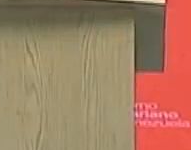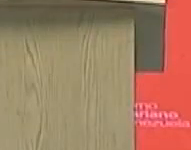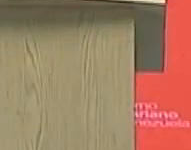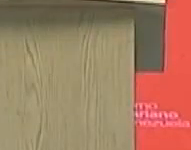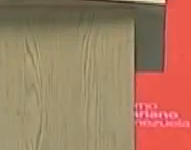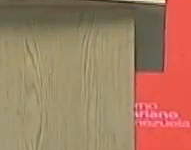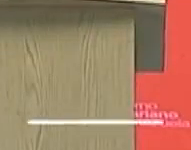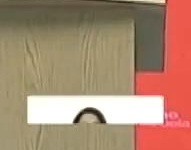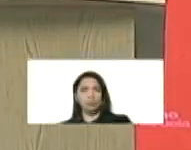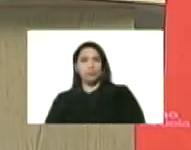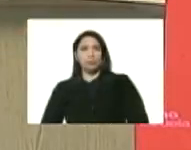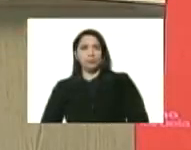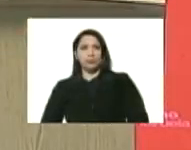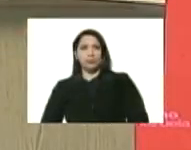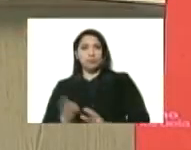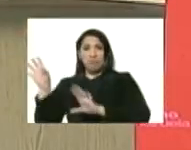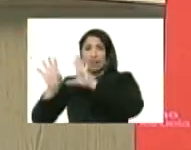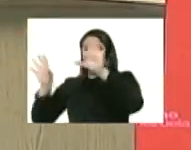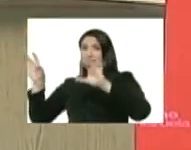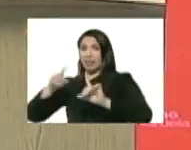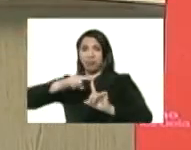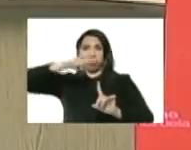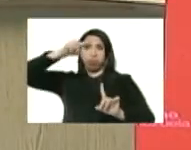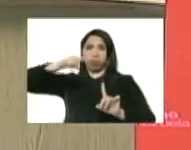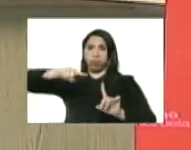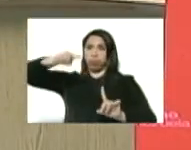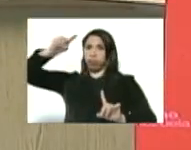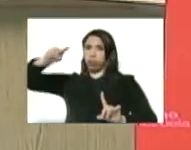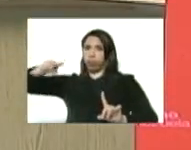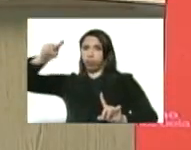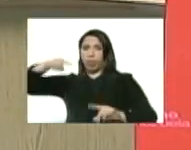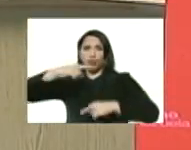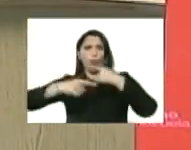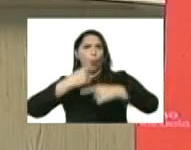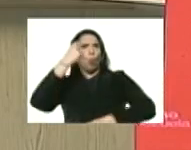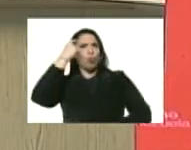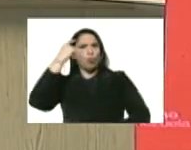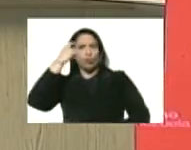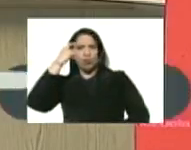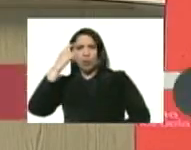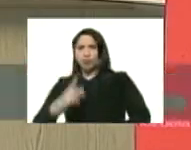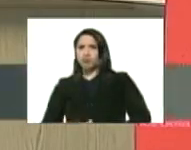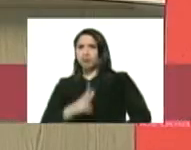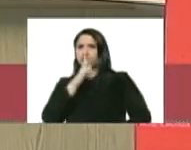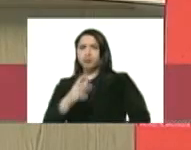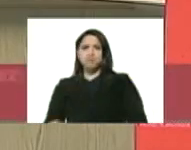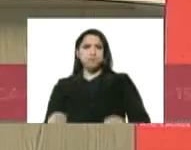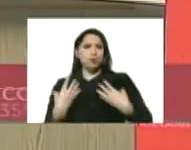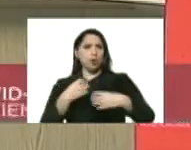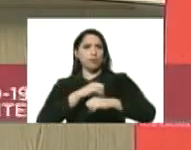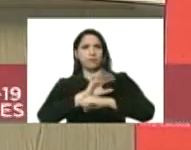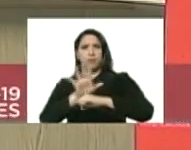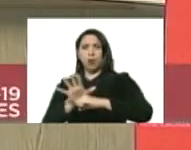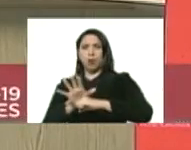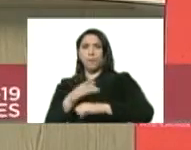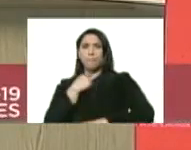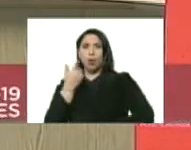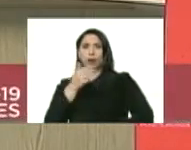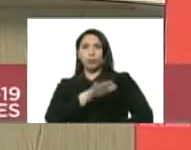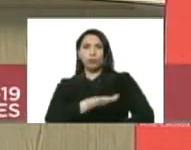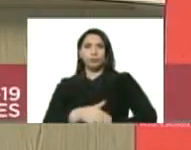curvas exponenciales desatadas en el crecimiento diario de los casos y de los